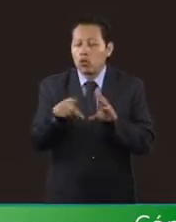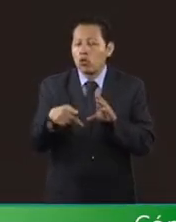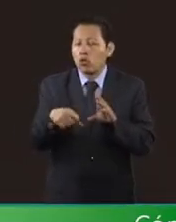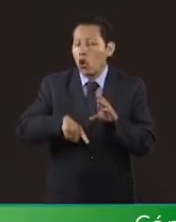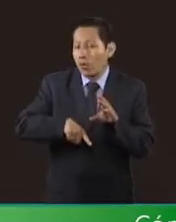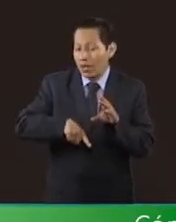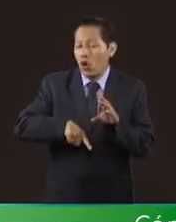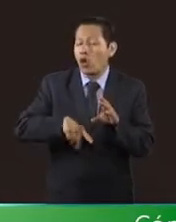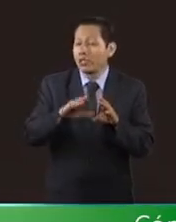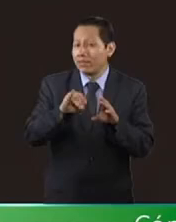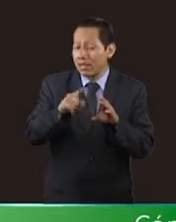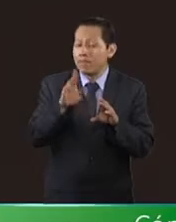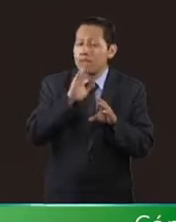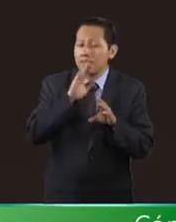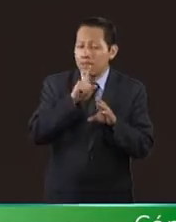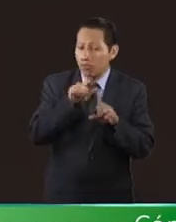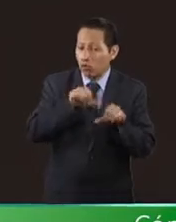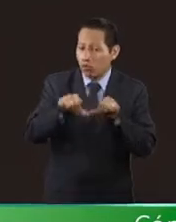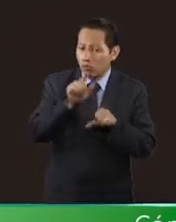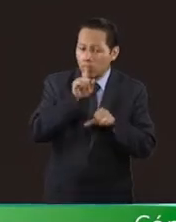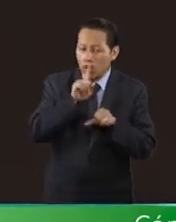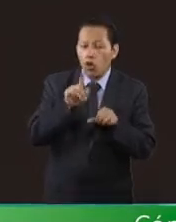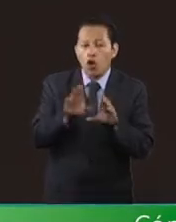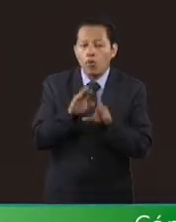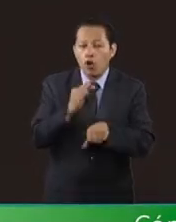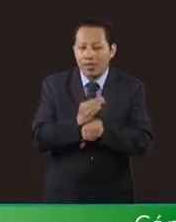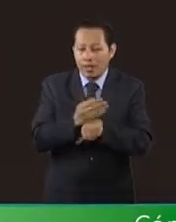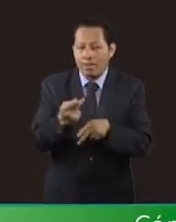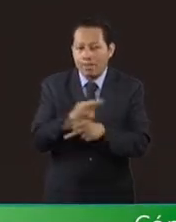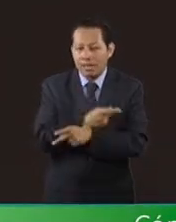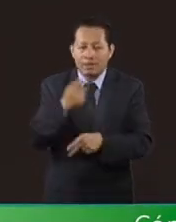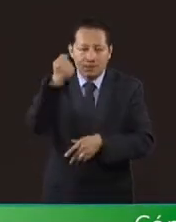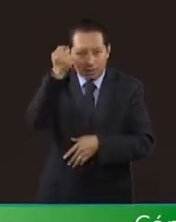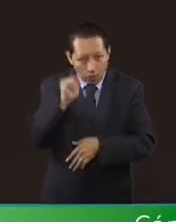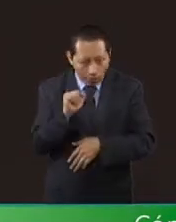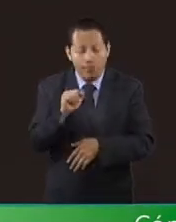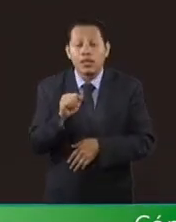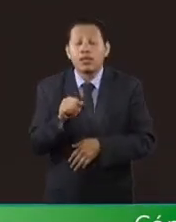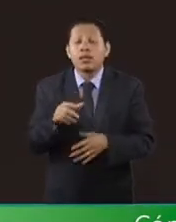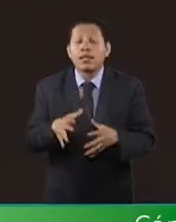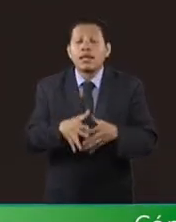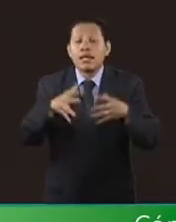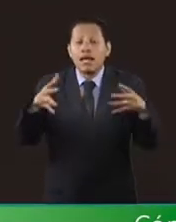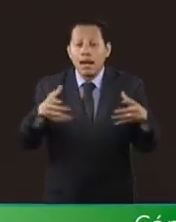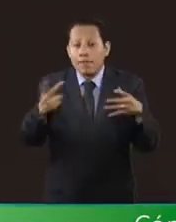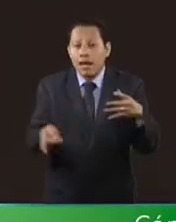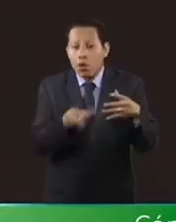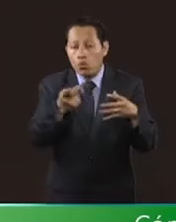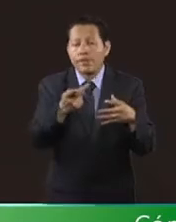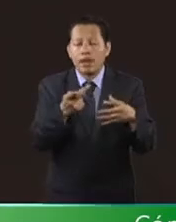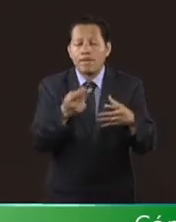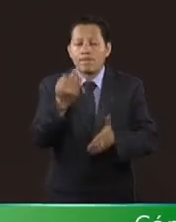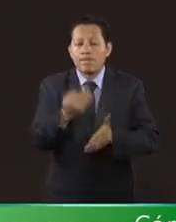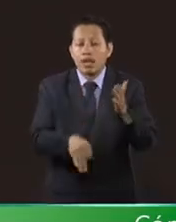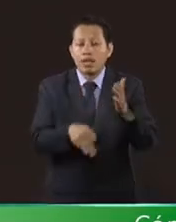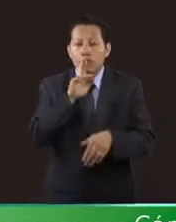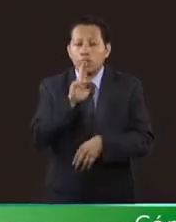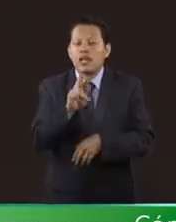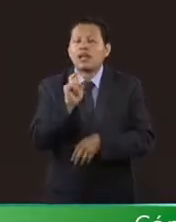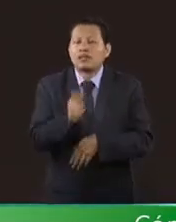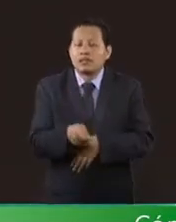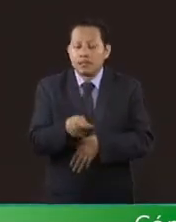de los gobiernos civiles, tal y como hoy está pasando en Sinaloa. La gran pregunta que queda en el aire es: